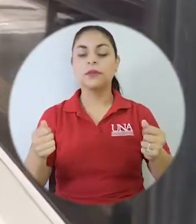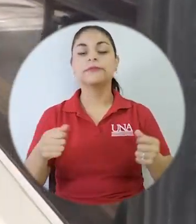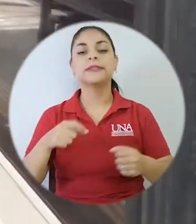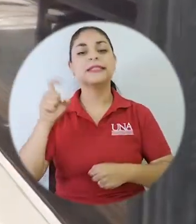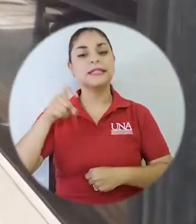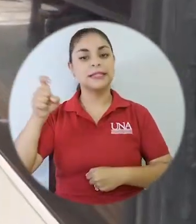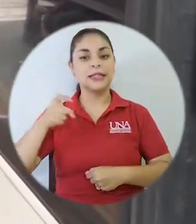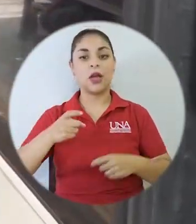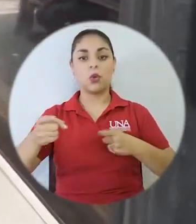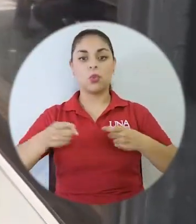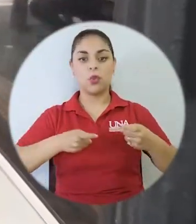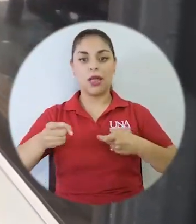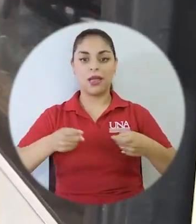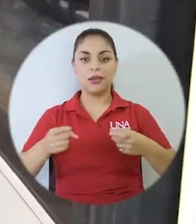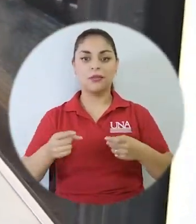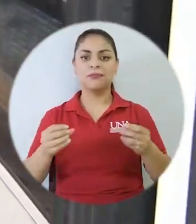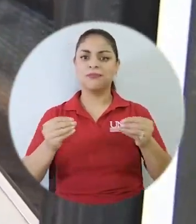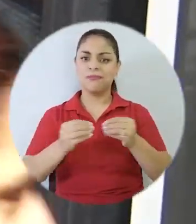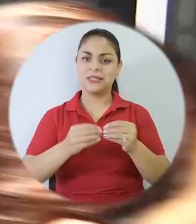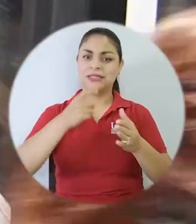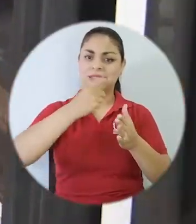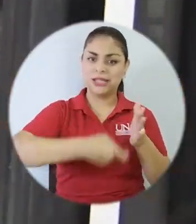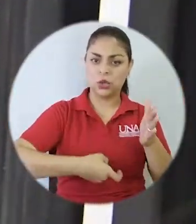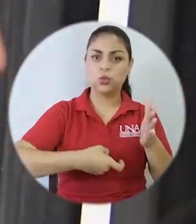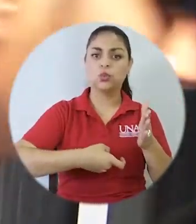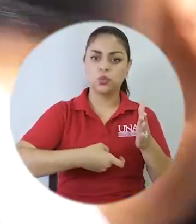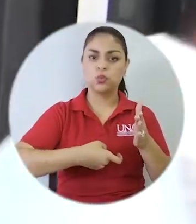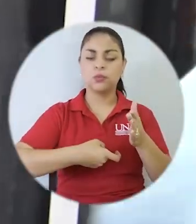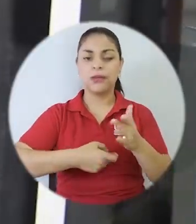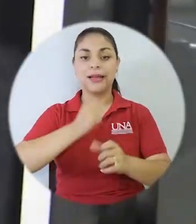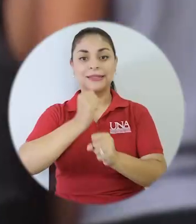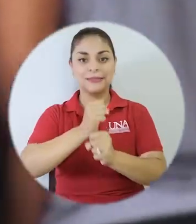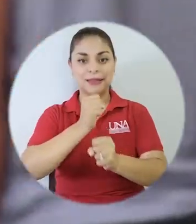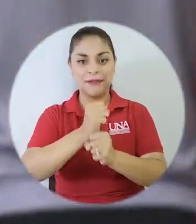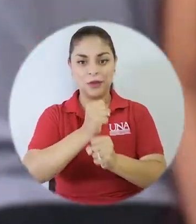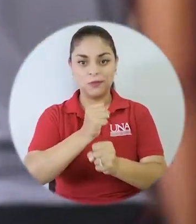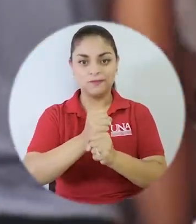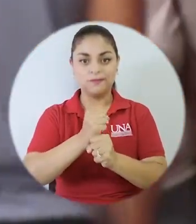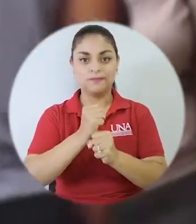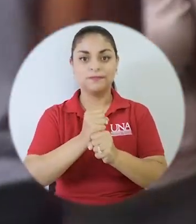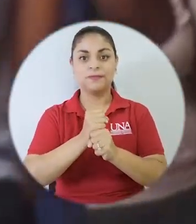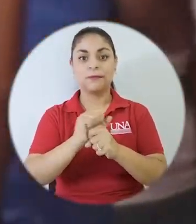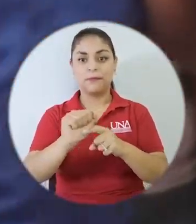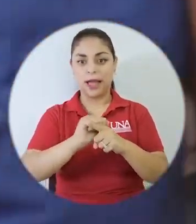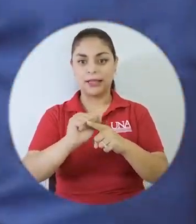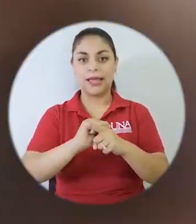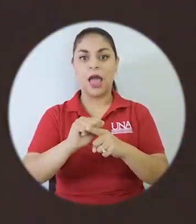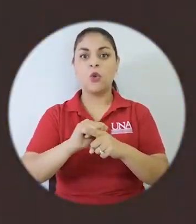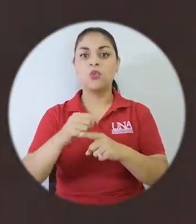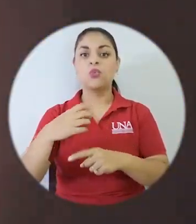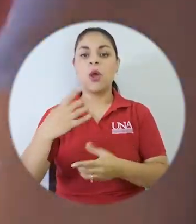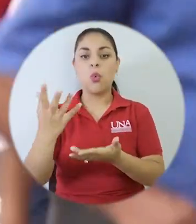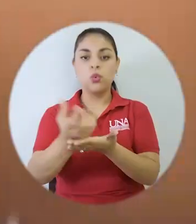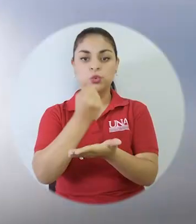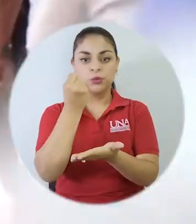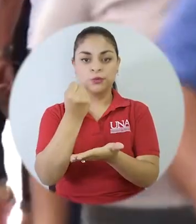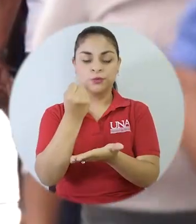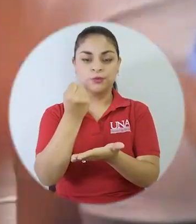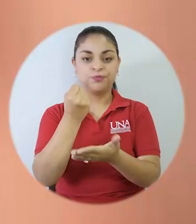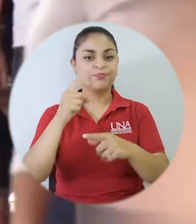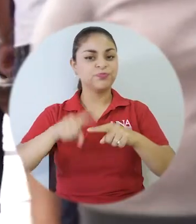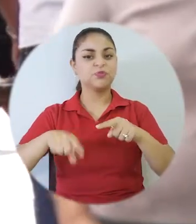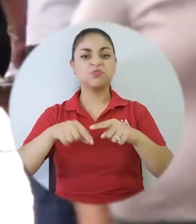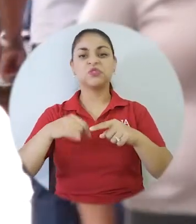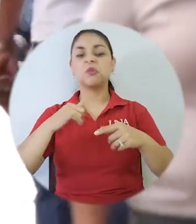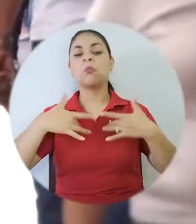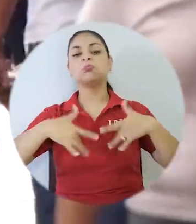que deben haber controles mucho más estrictos en las ejecuciones de los recursos orientados. No puede ser tan